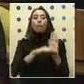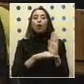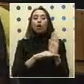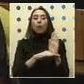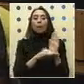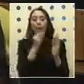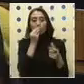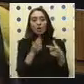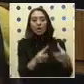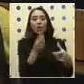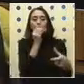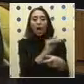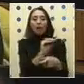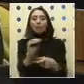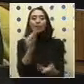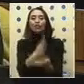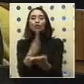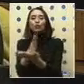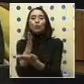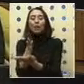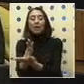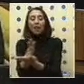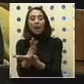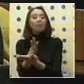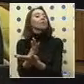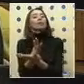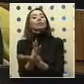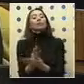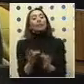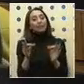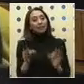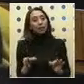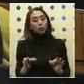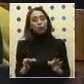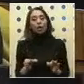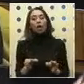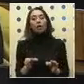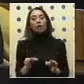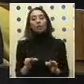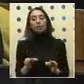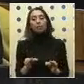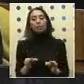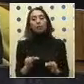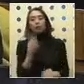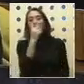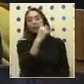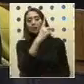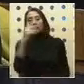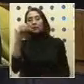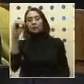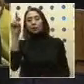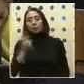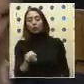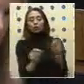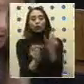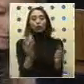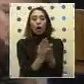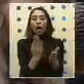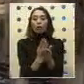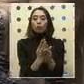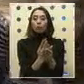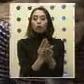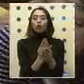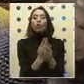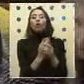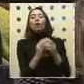escolar a fin de asegurar de manera muy efectiva que se entregue la alimentación al 100% de los alumnos provenientes de los